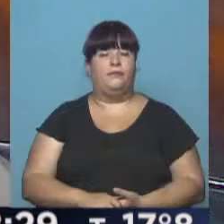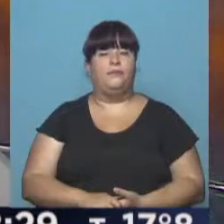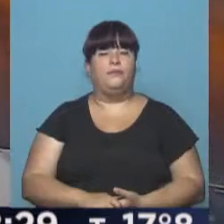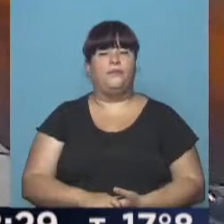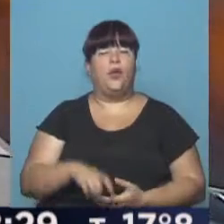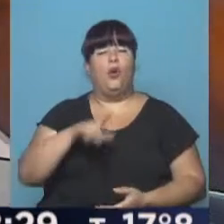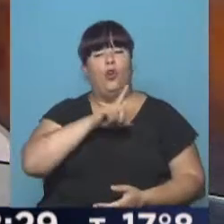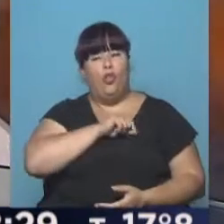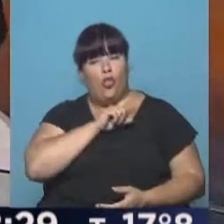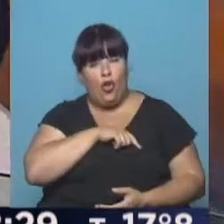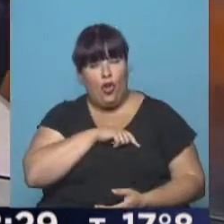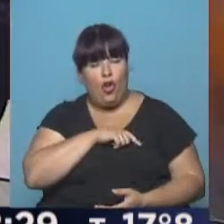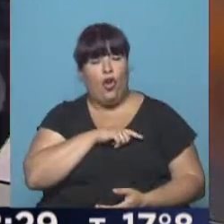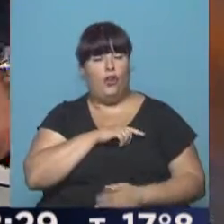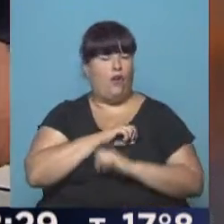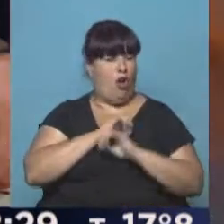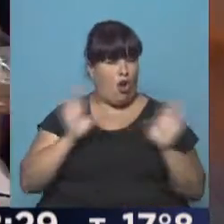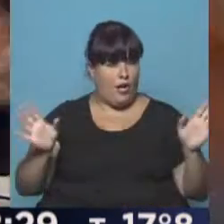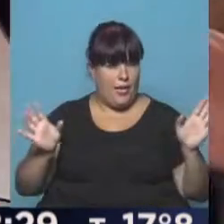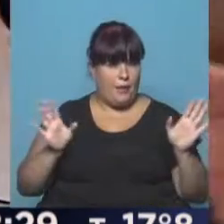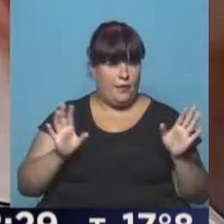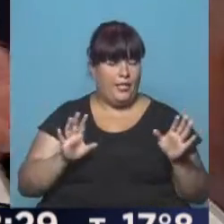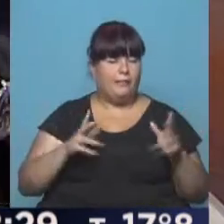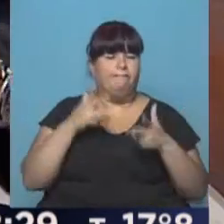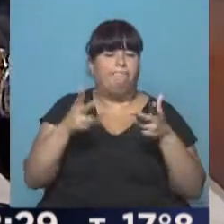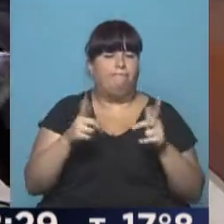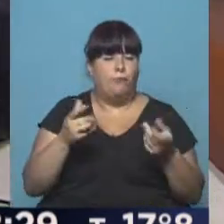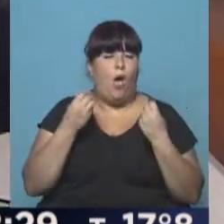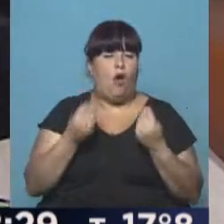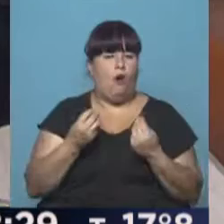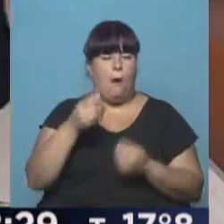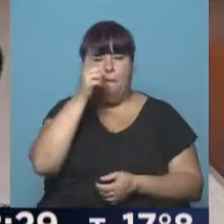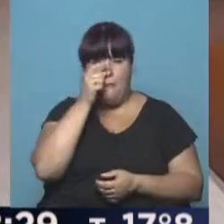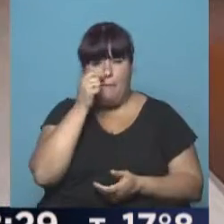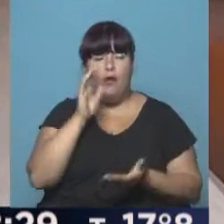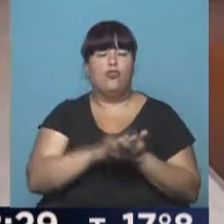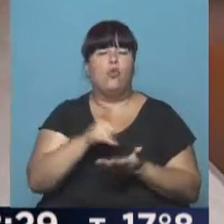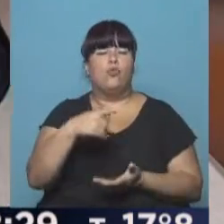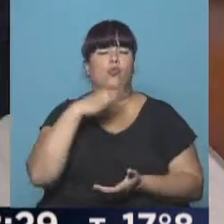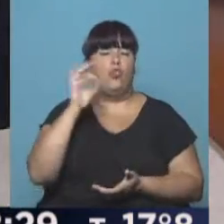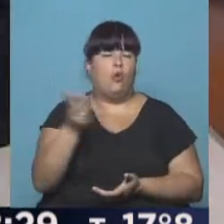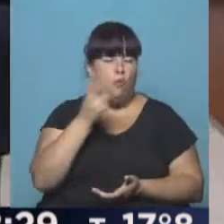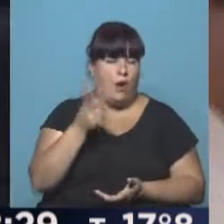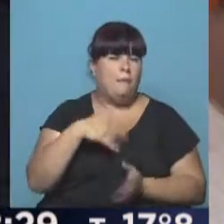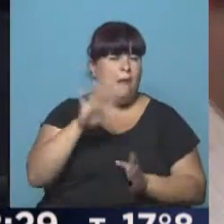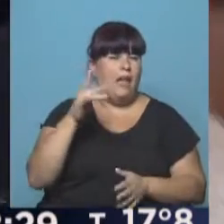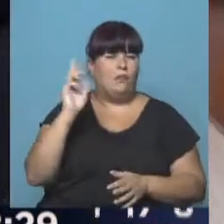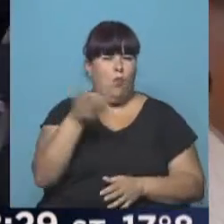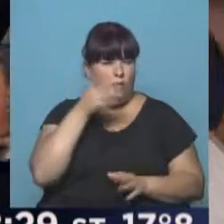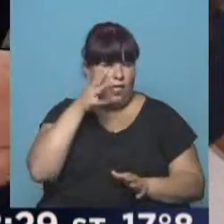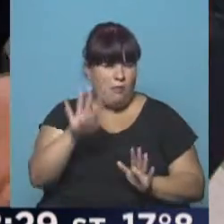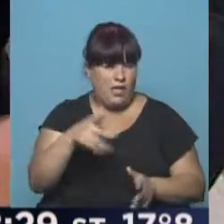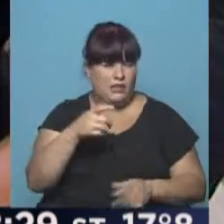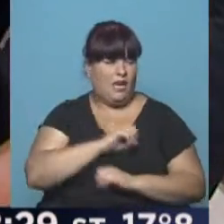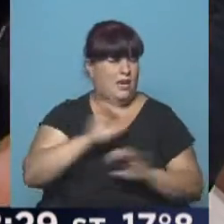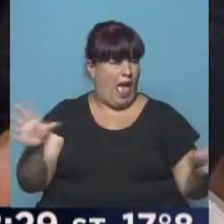en medio del dolor terrible indescriptible que puede llegar a tener un padre por la pérdida de un hijo y sobre todo con una muerte violenta como la